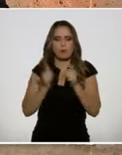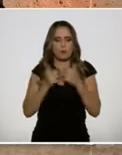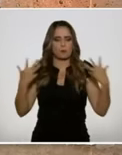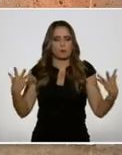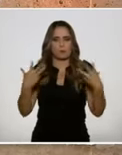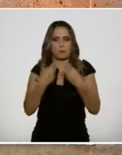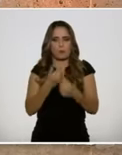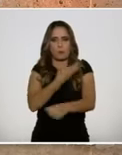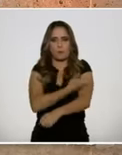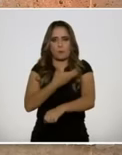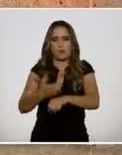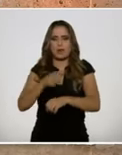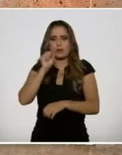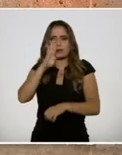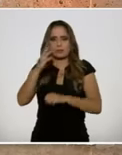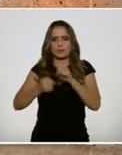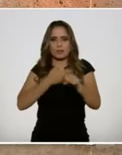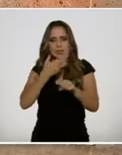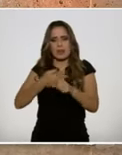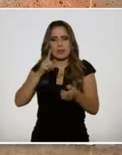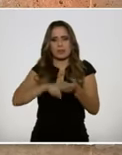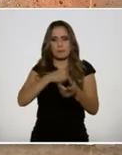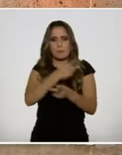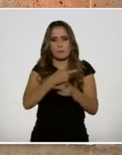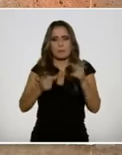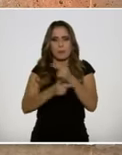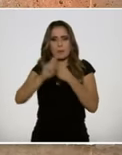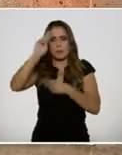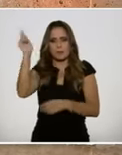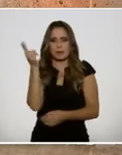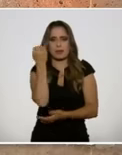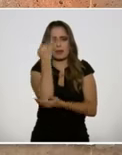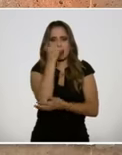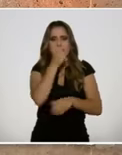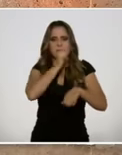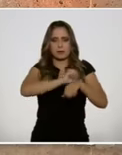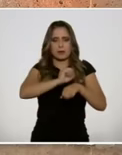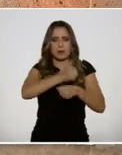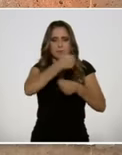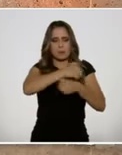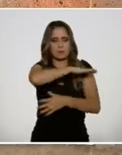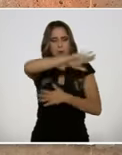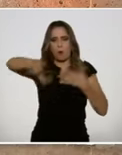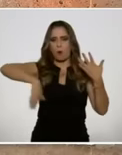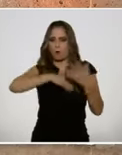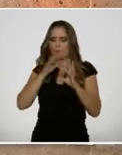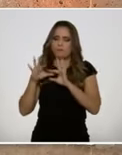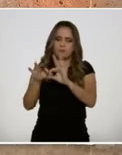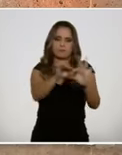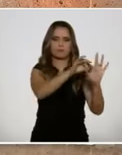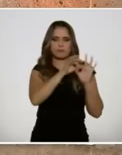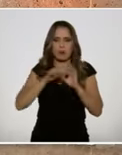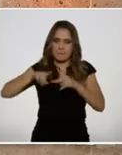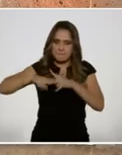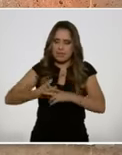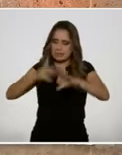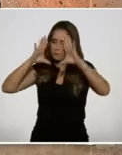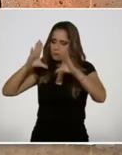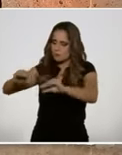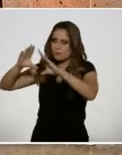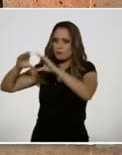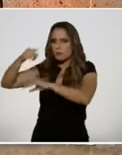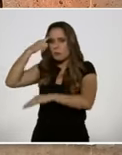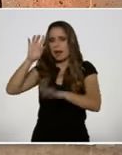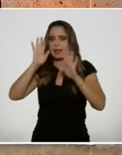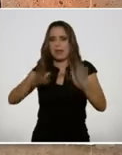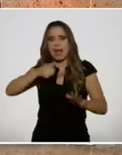la Subsecretaría de Educación Media Superior y Educación Básica, vamos a trabajar por reducir precisamente o minimizar lo que es